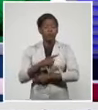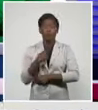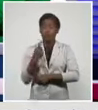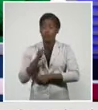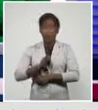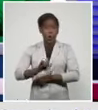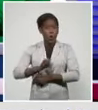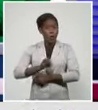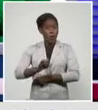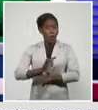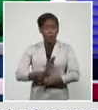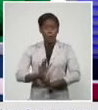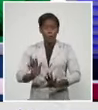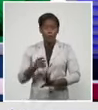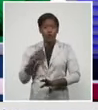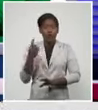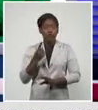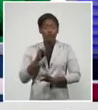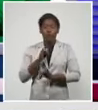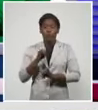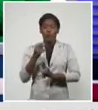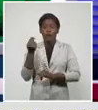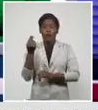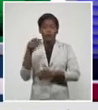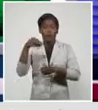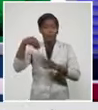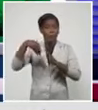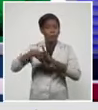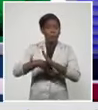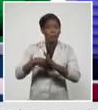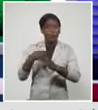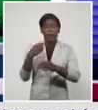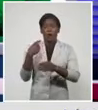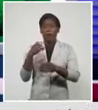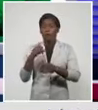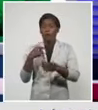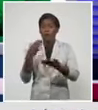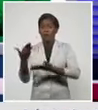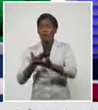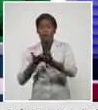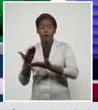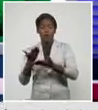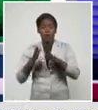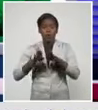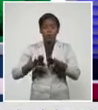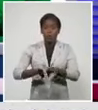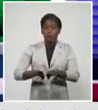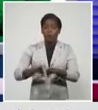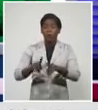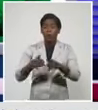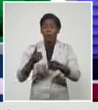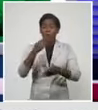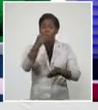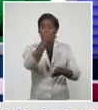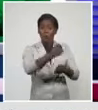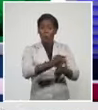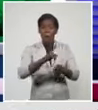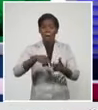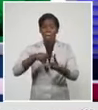además de la pandemia tenemos el brutal bloqueo que no disminuye y